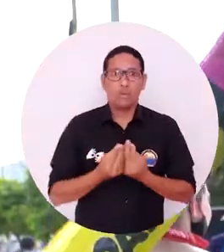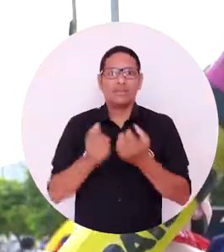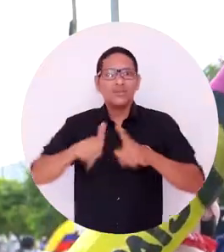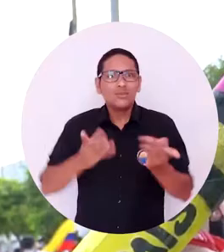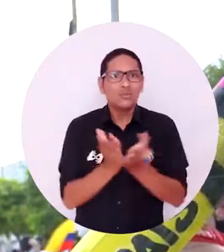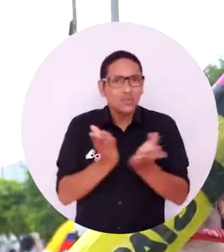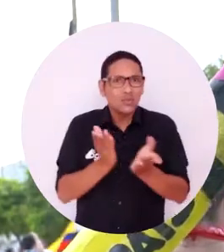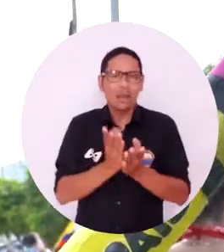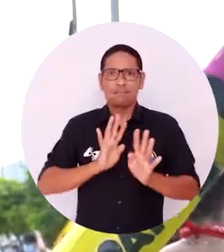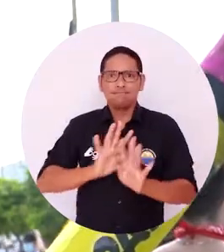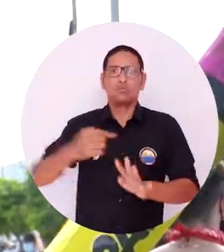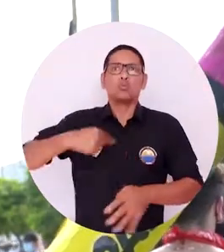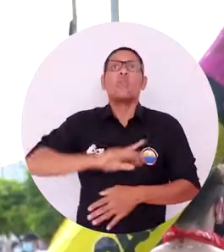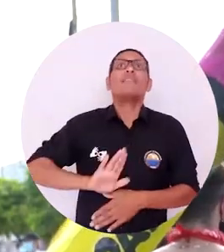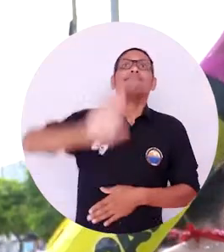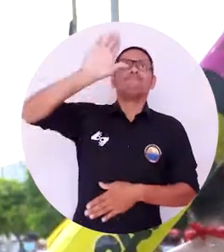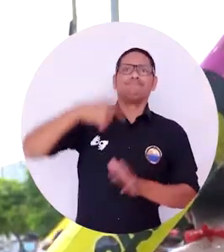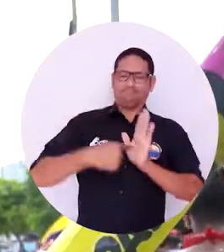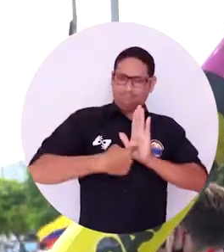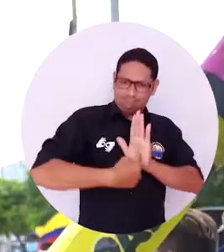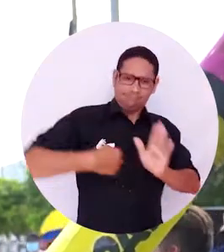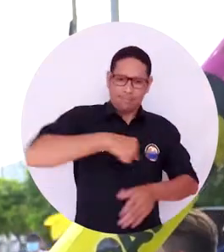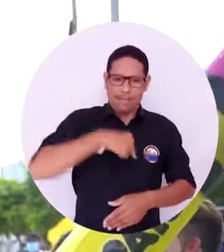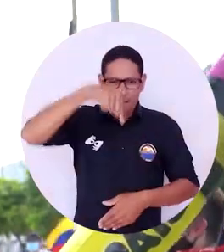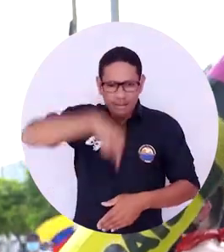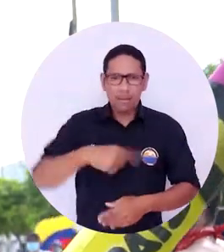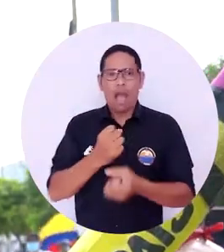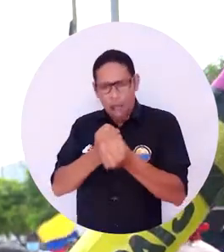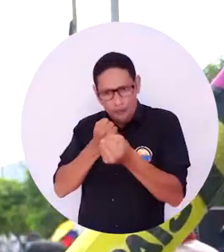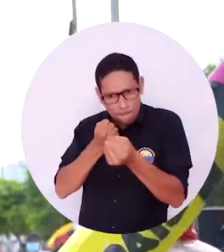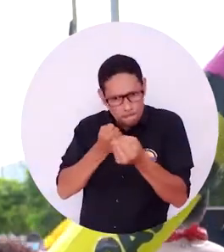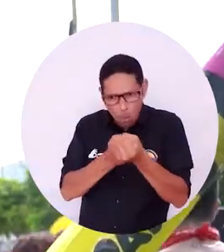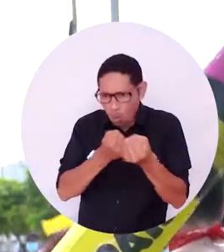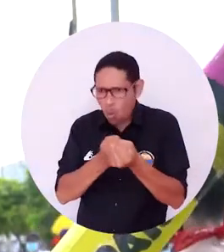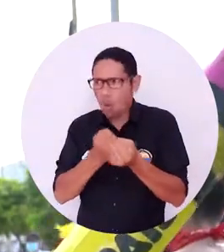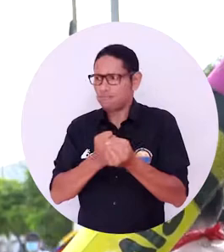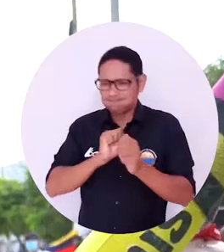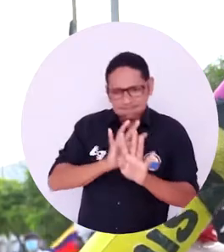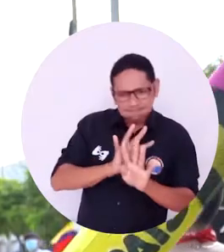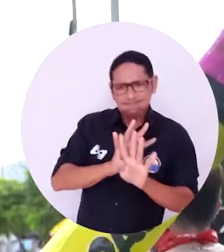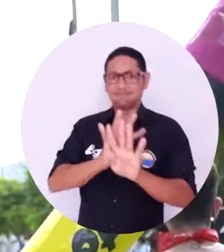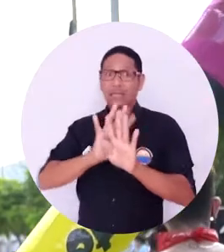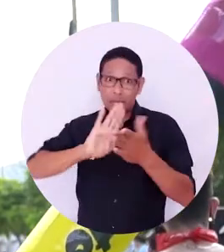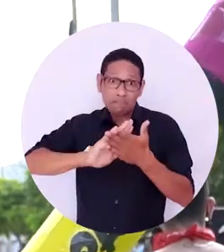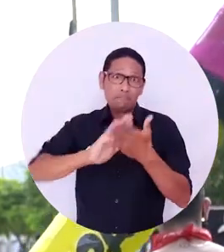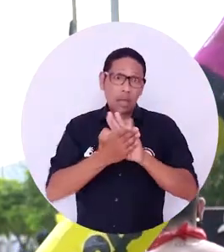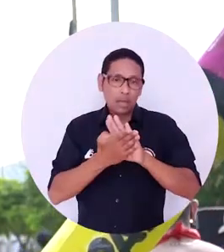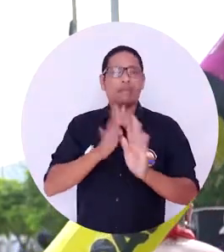haciendo presencia y diciendo una vez más que seguiremos apoyando la movilización